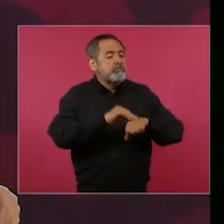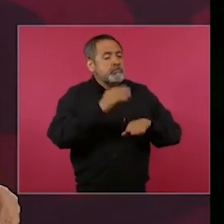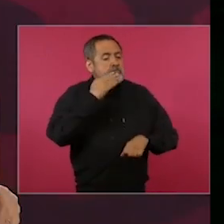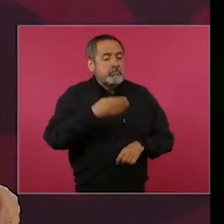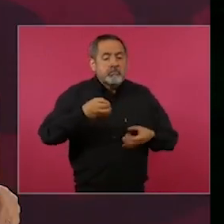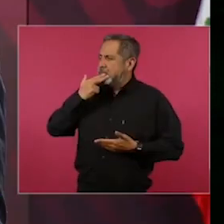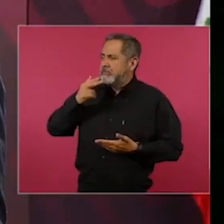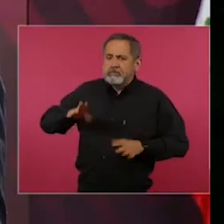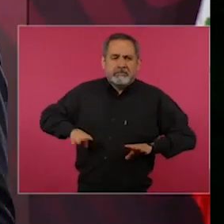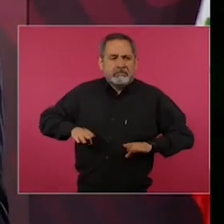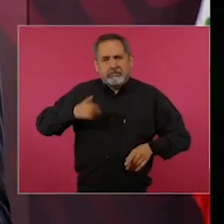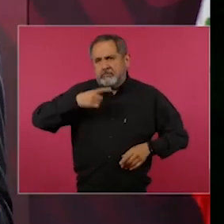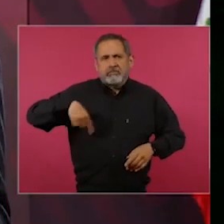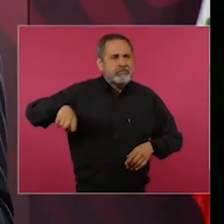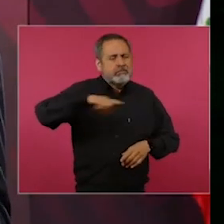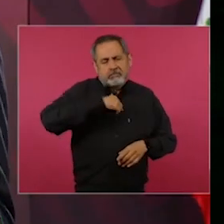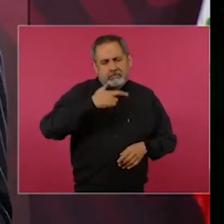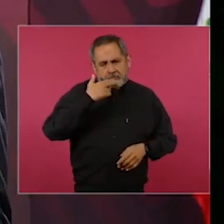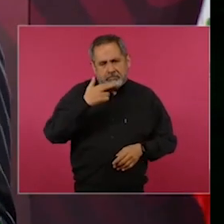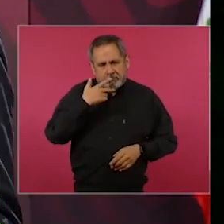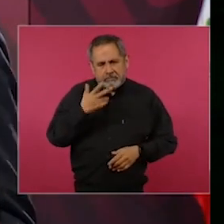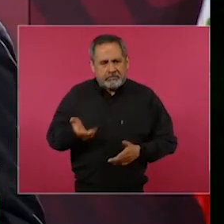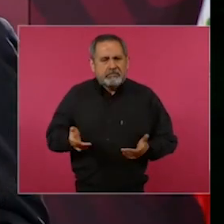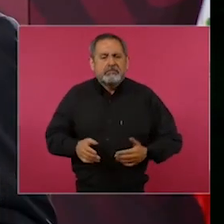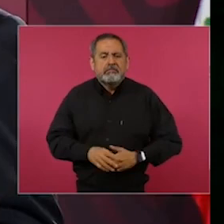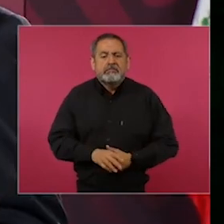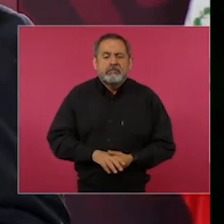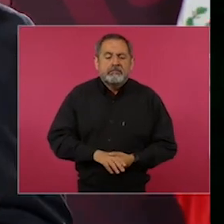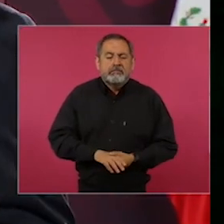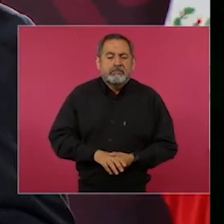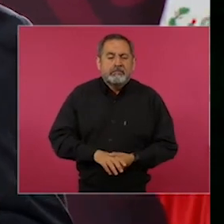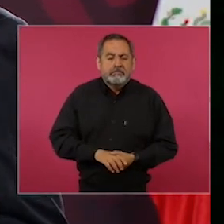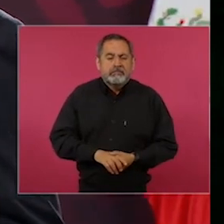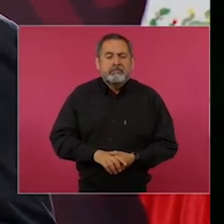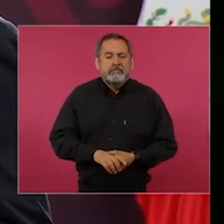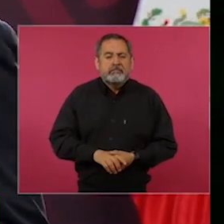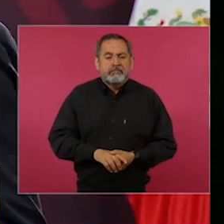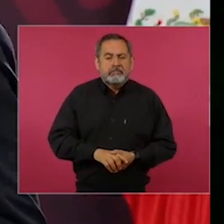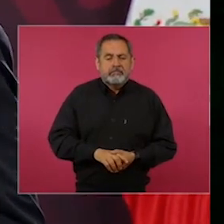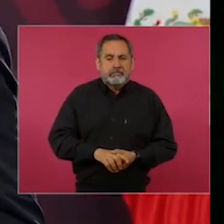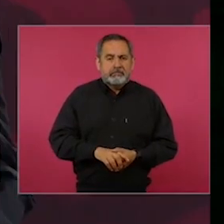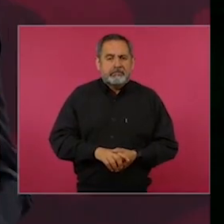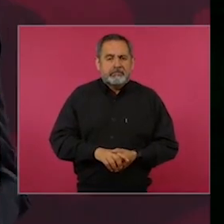del Ejecutivo. Entonces, no es algo para